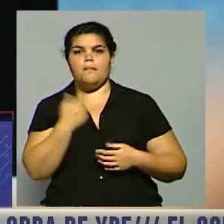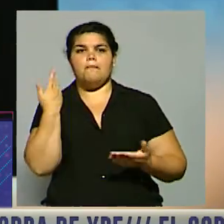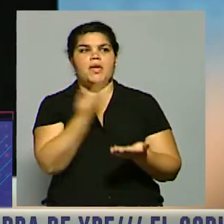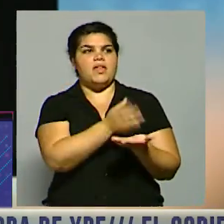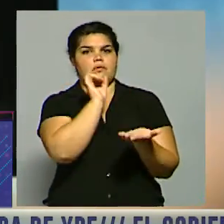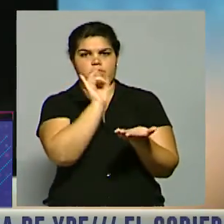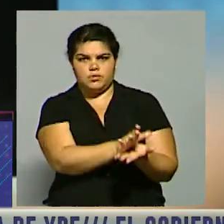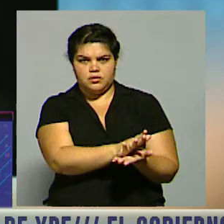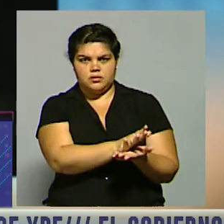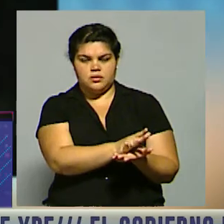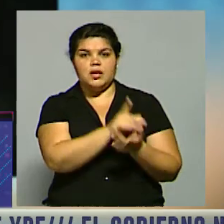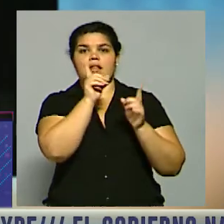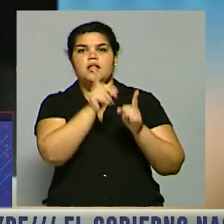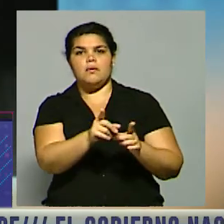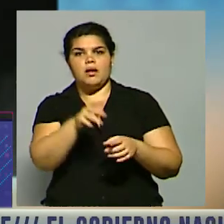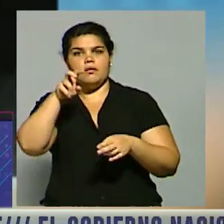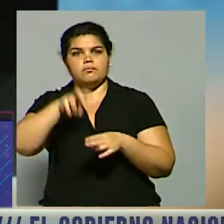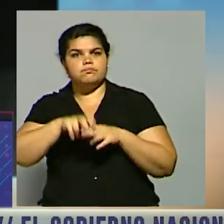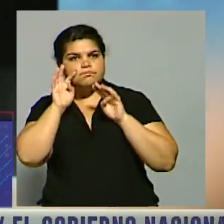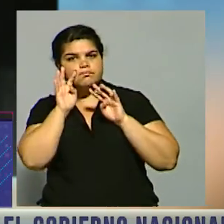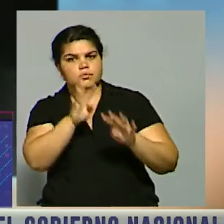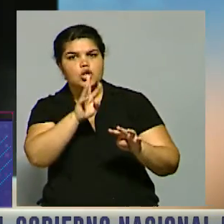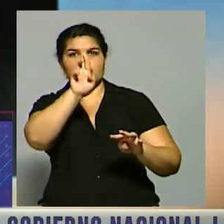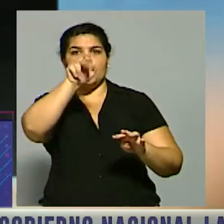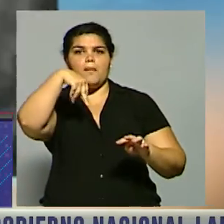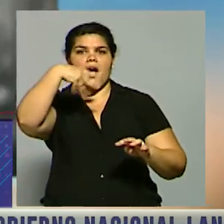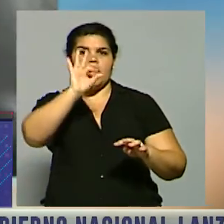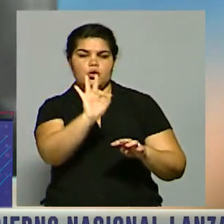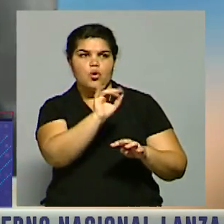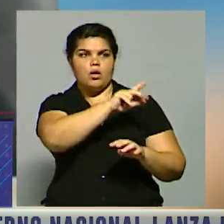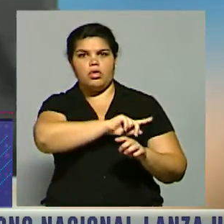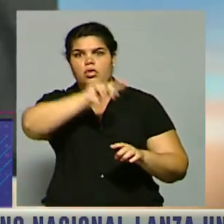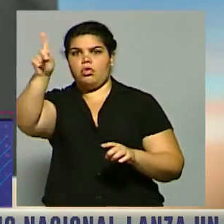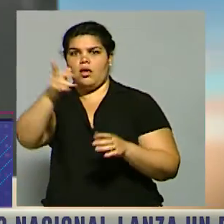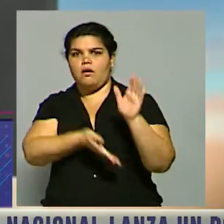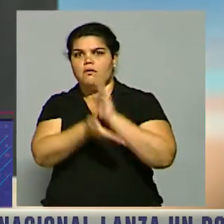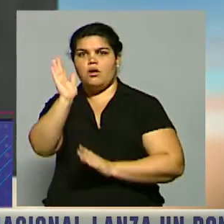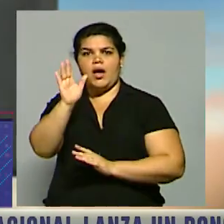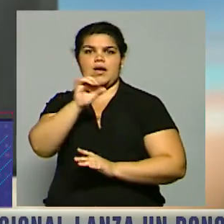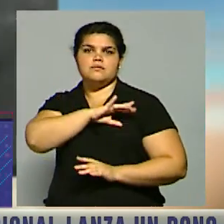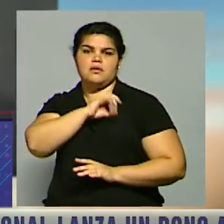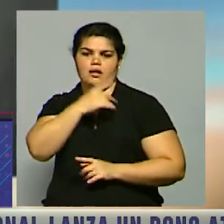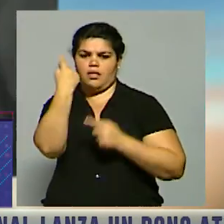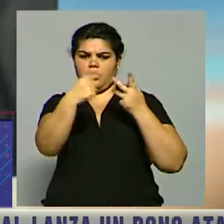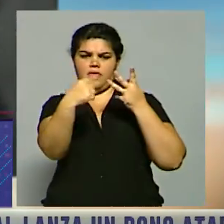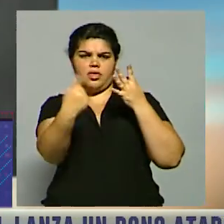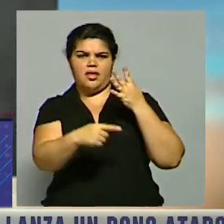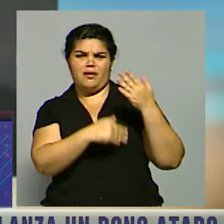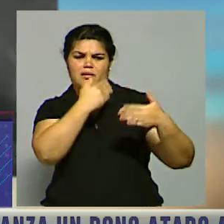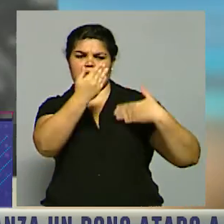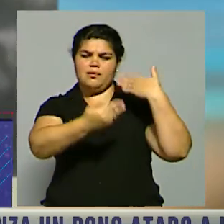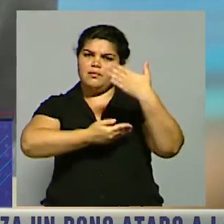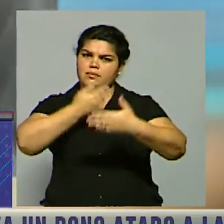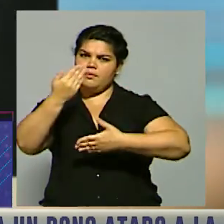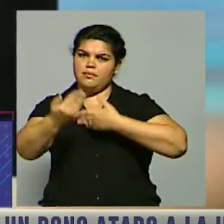de presenciar cómo Romano se fuga a Chile, bueno, todo este proceso tan largo que